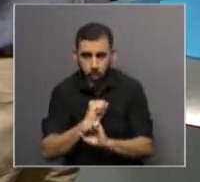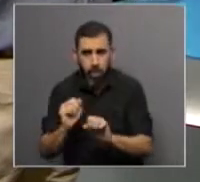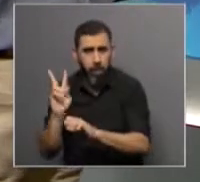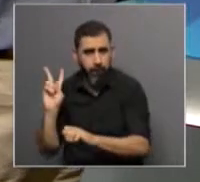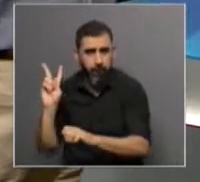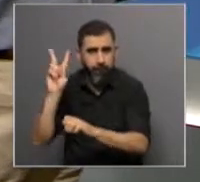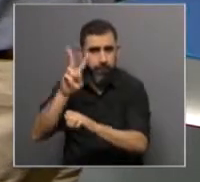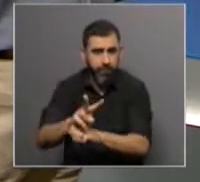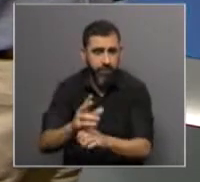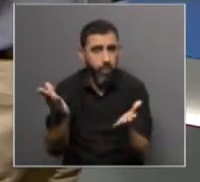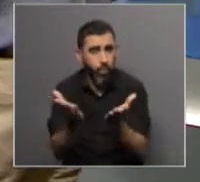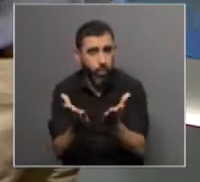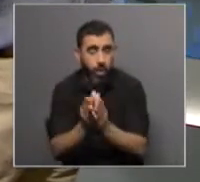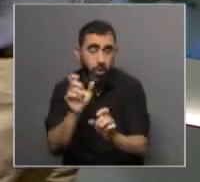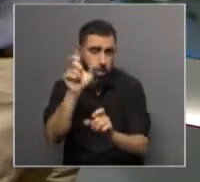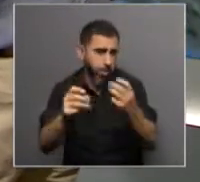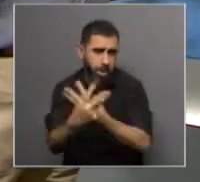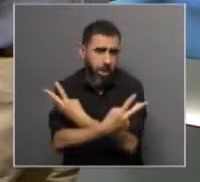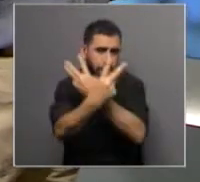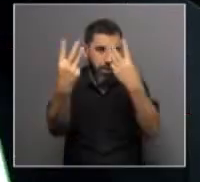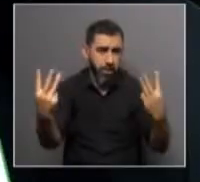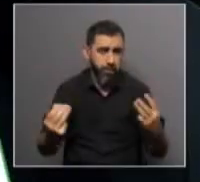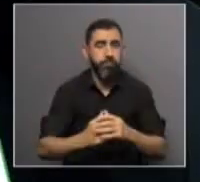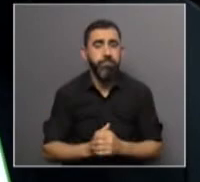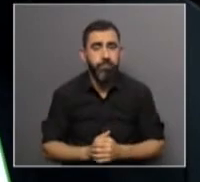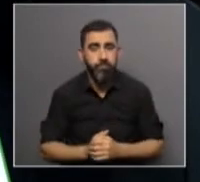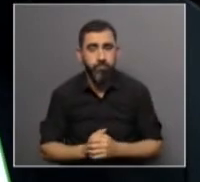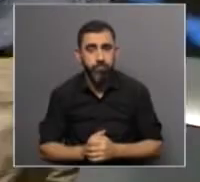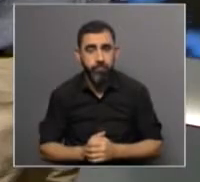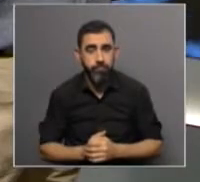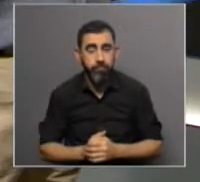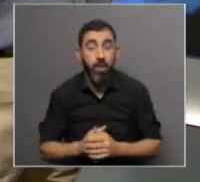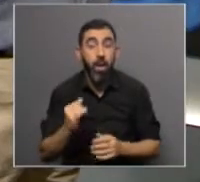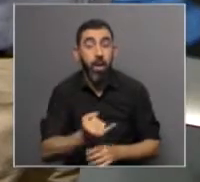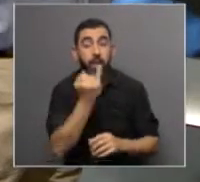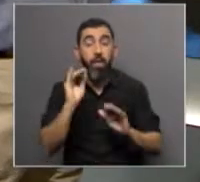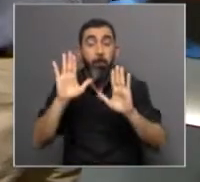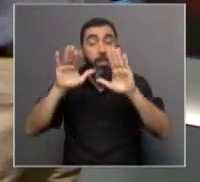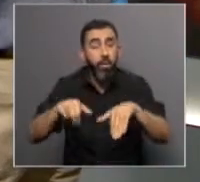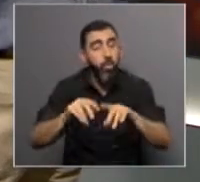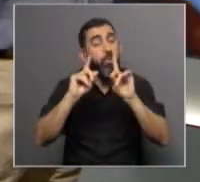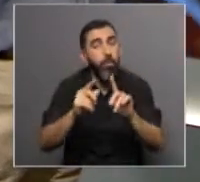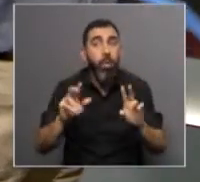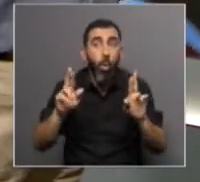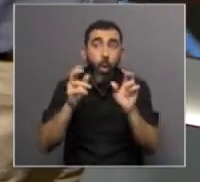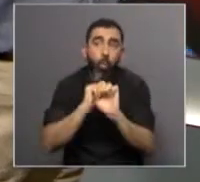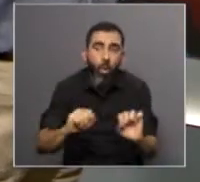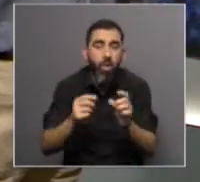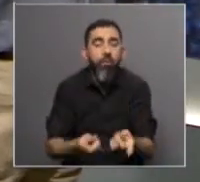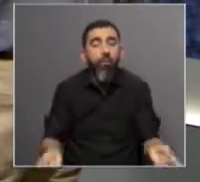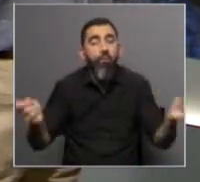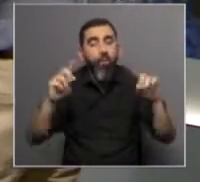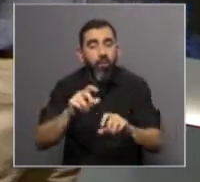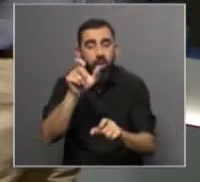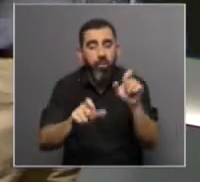visitas de estudiantes o de público en general, ¿no? Y con más, eso... ahora en el día del Patrimonio esperamos volver a las canchas y que la